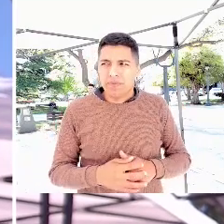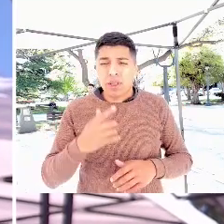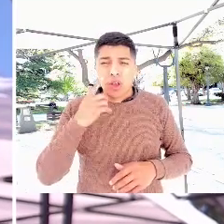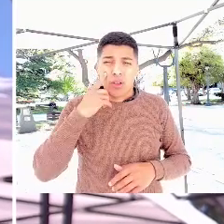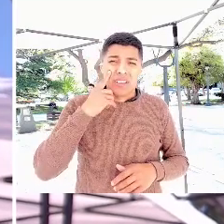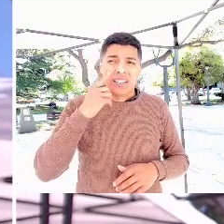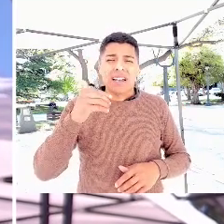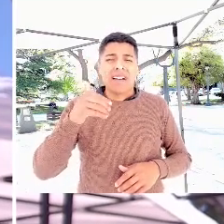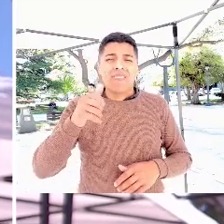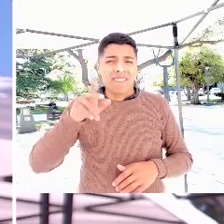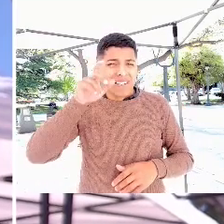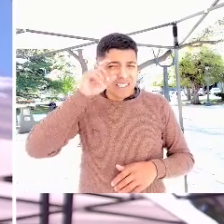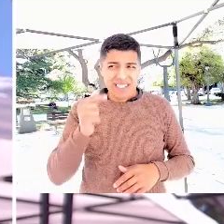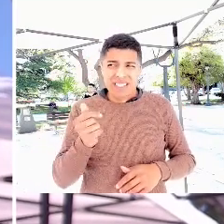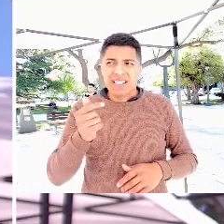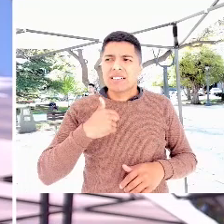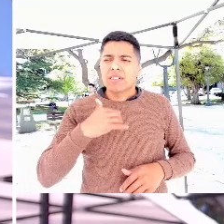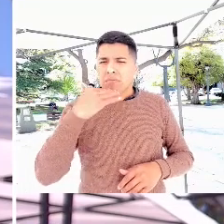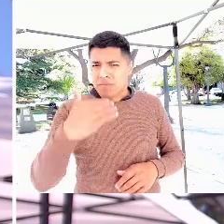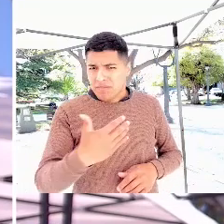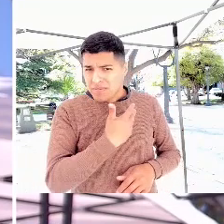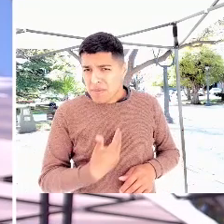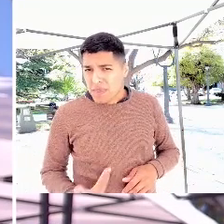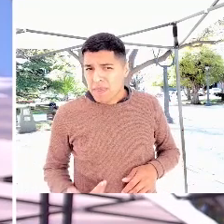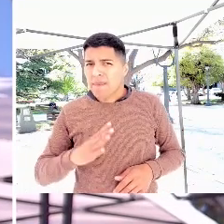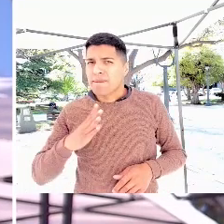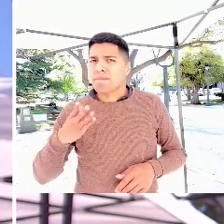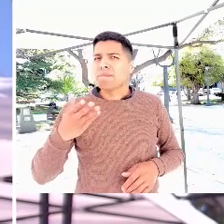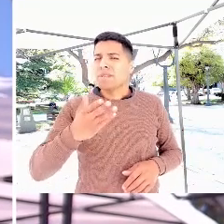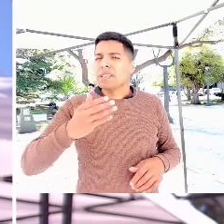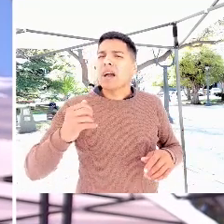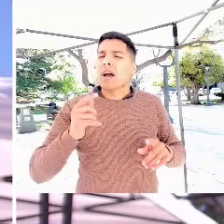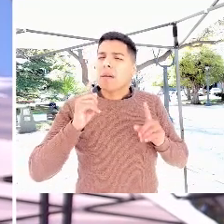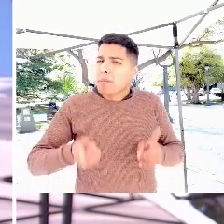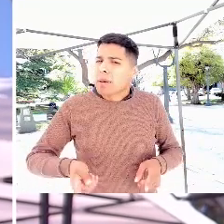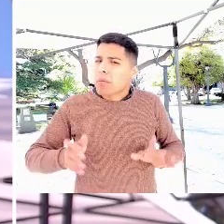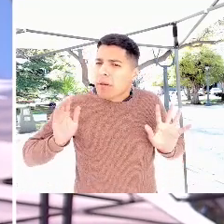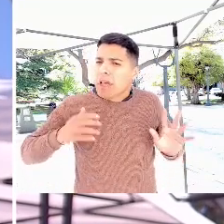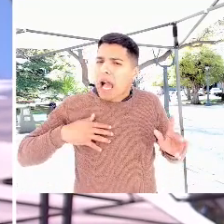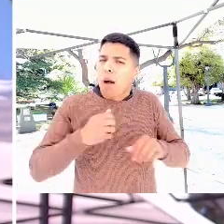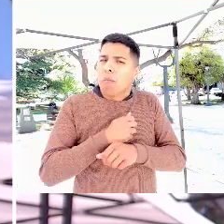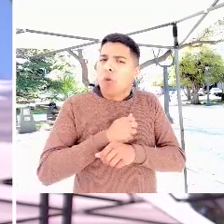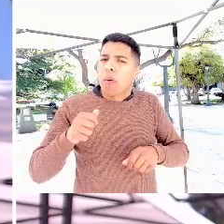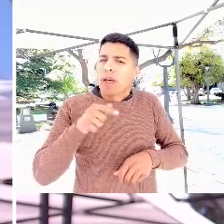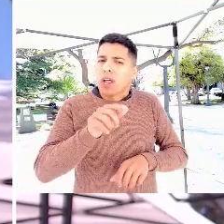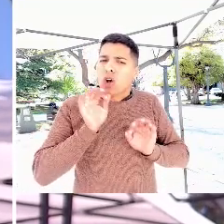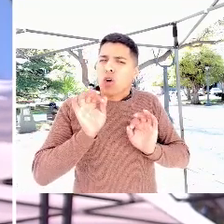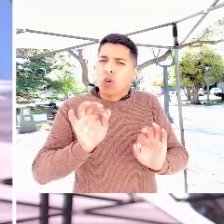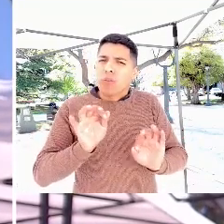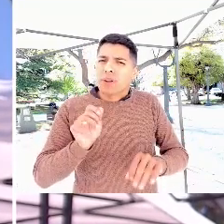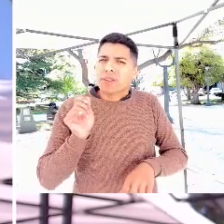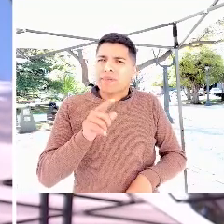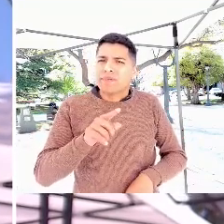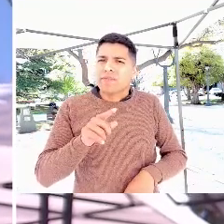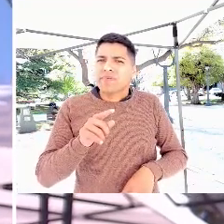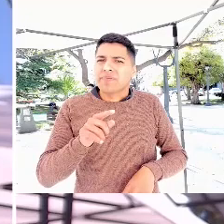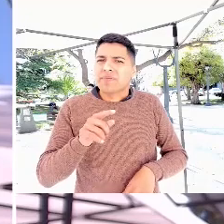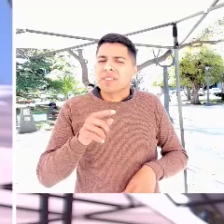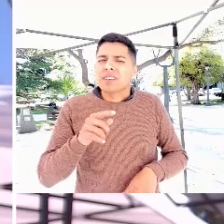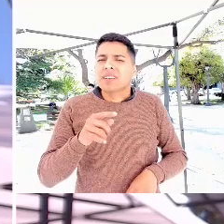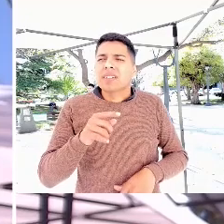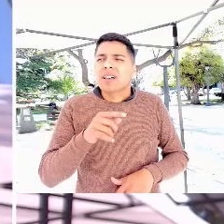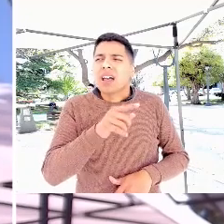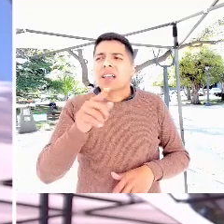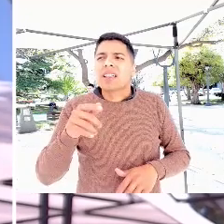Concejal Fernández tiene la palabra. Gracias, señor presidente. Solicito en el mismo sentido la aprobación en forma nominal en general y